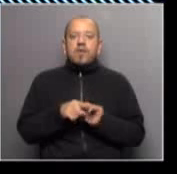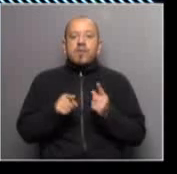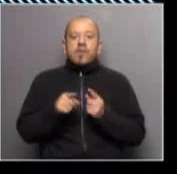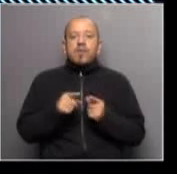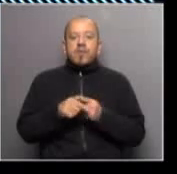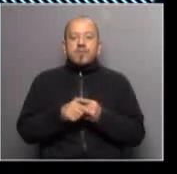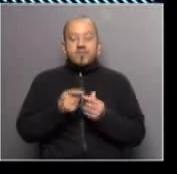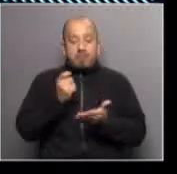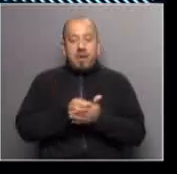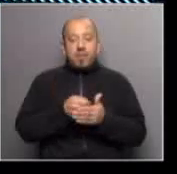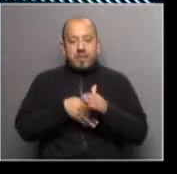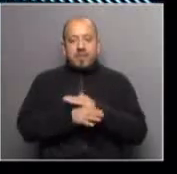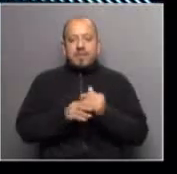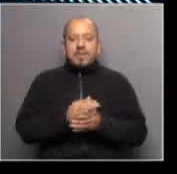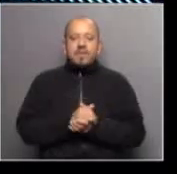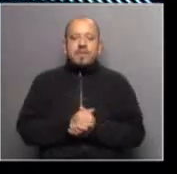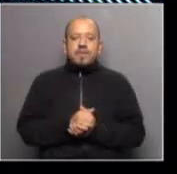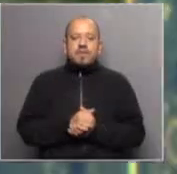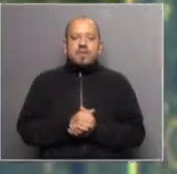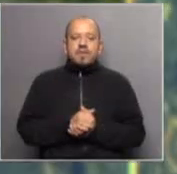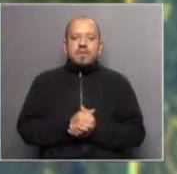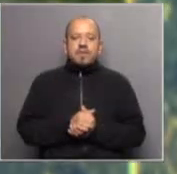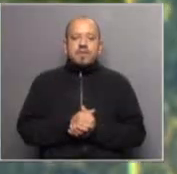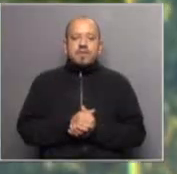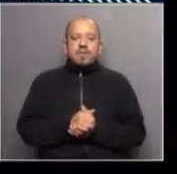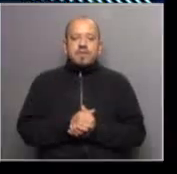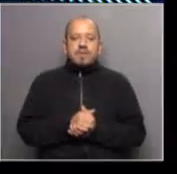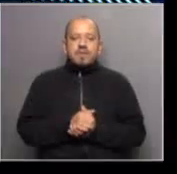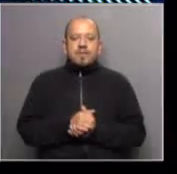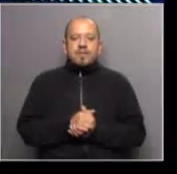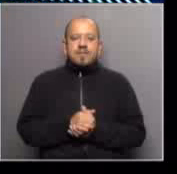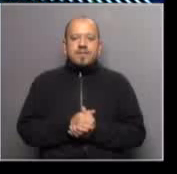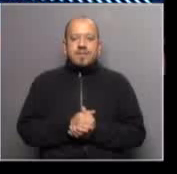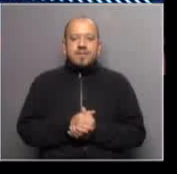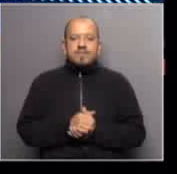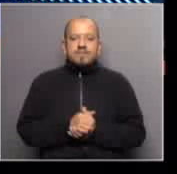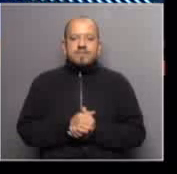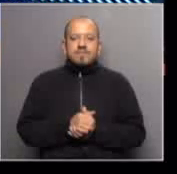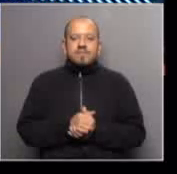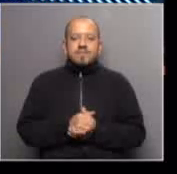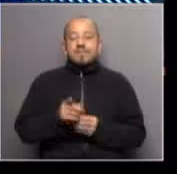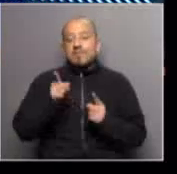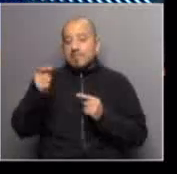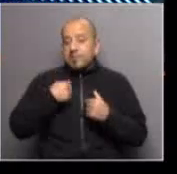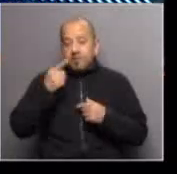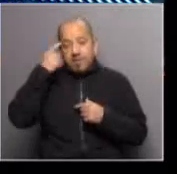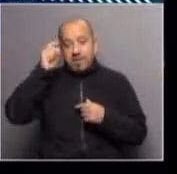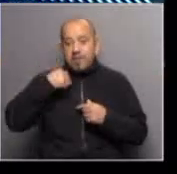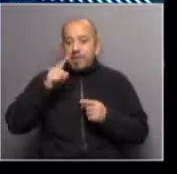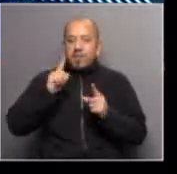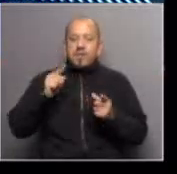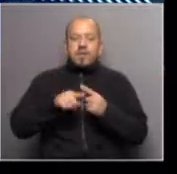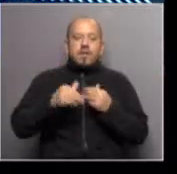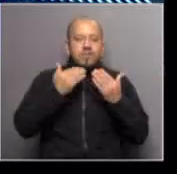entrada. Bueno, Ernesto, Noelia, lo dije yo. Ernesto,